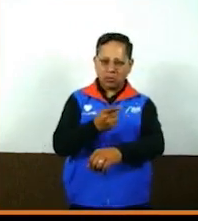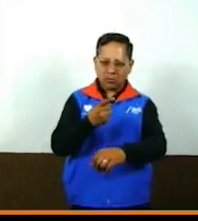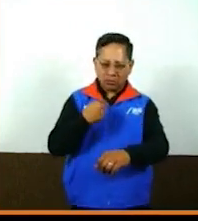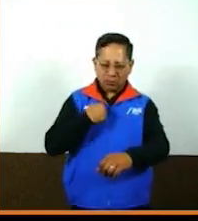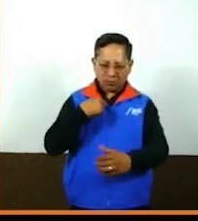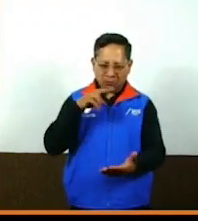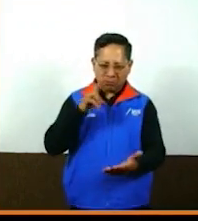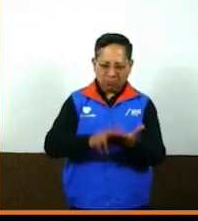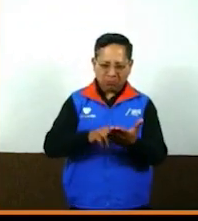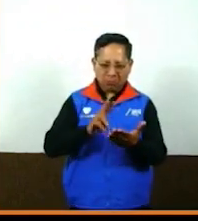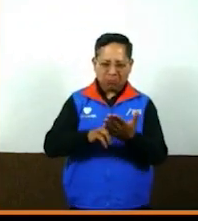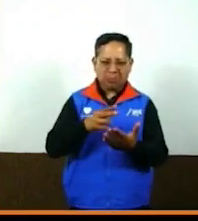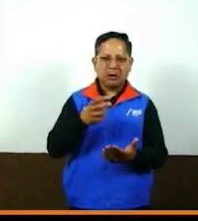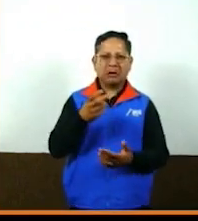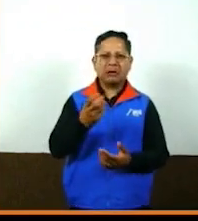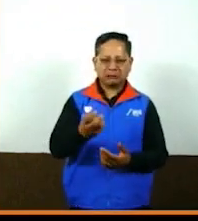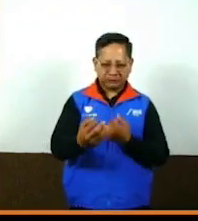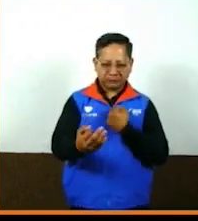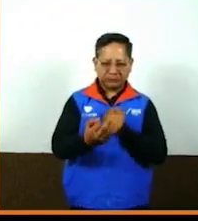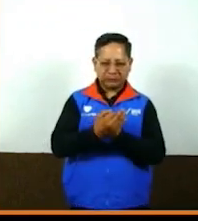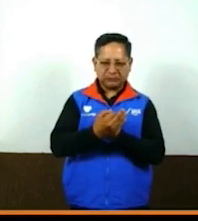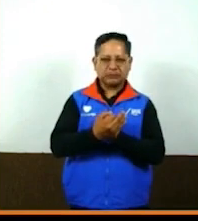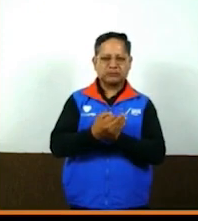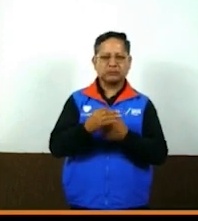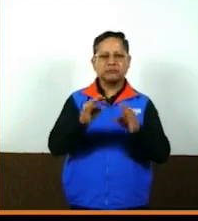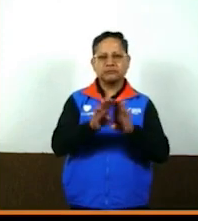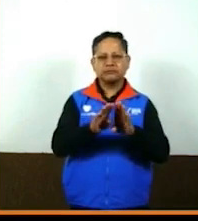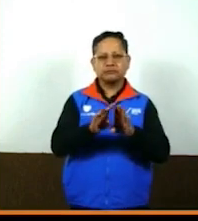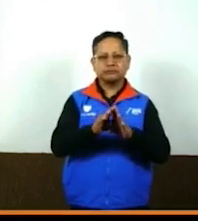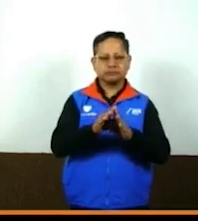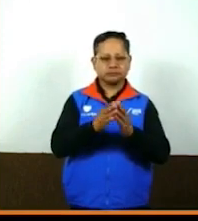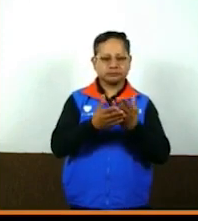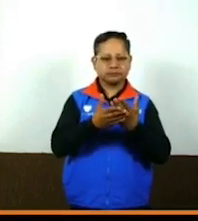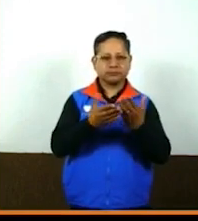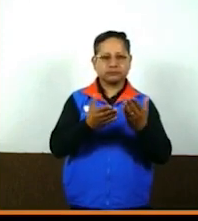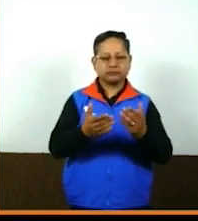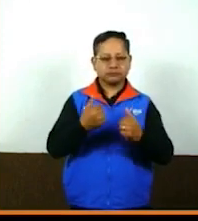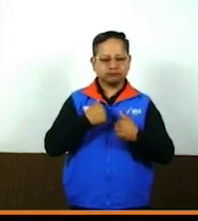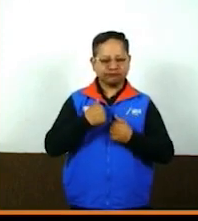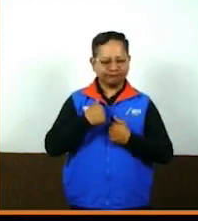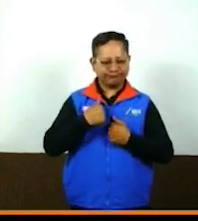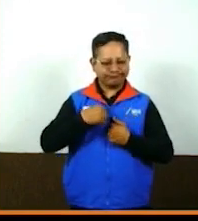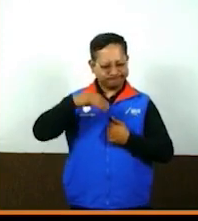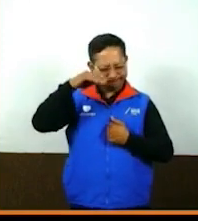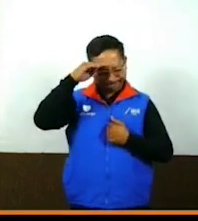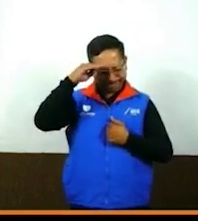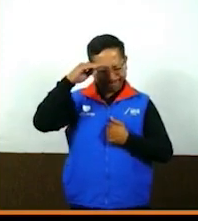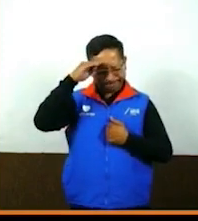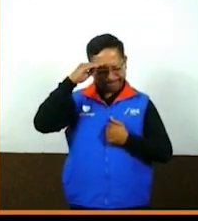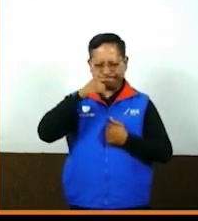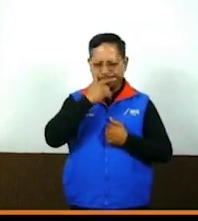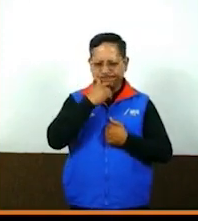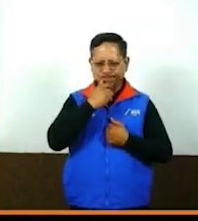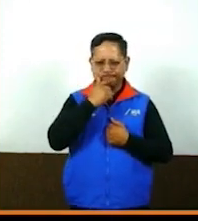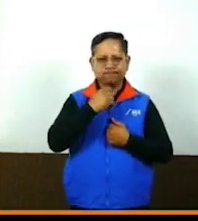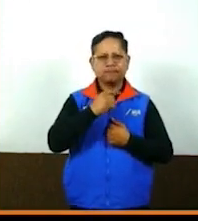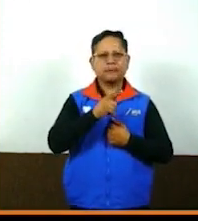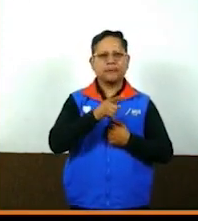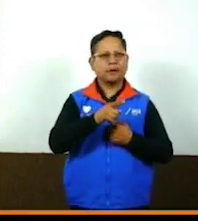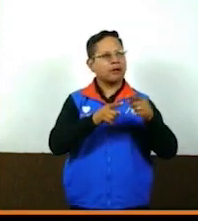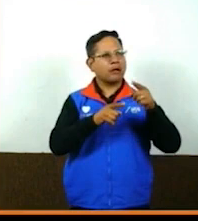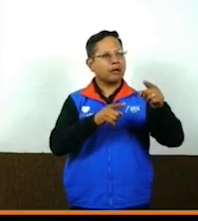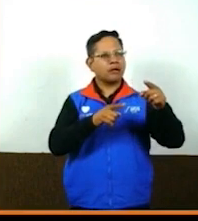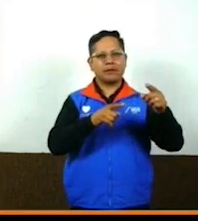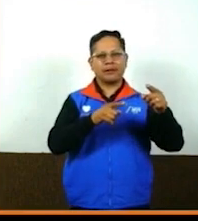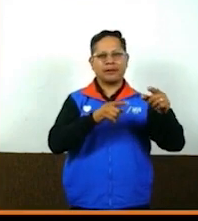de valor esté involucrada en ello. Nosotros actualmente estamos evaluando a nuestros proveedores